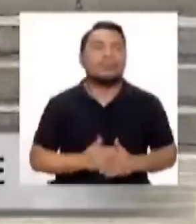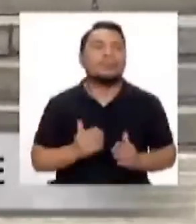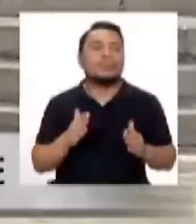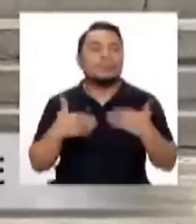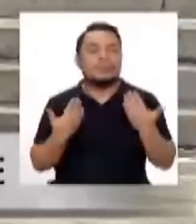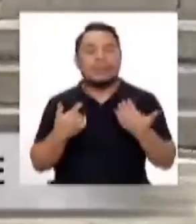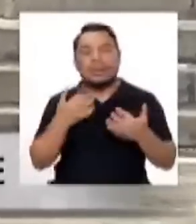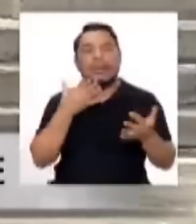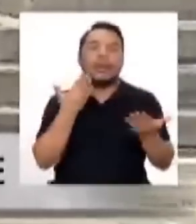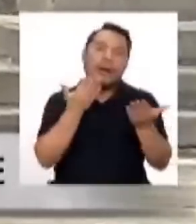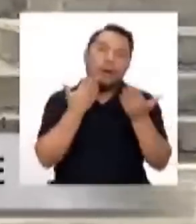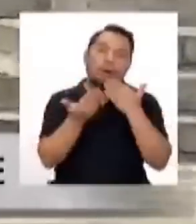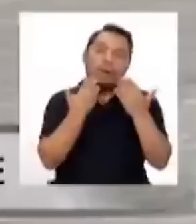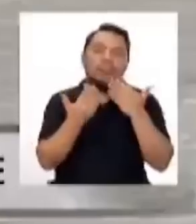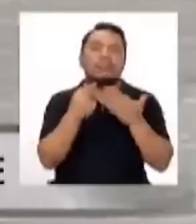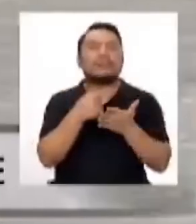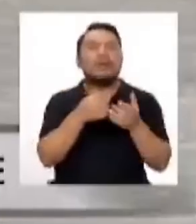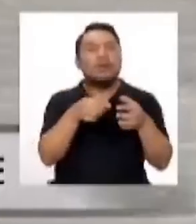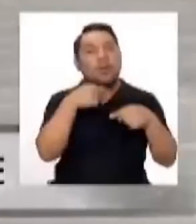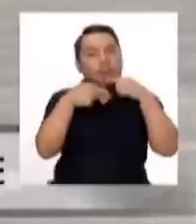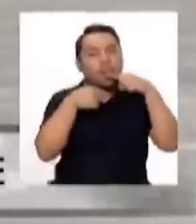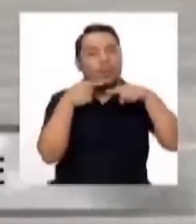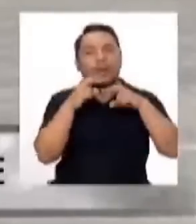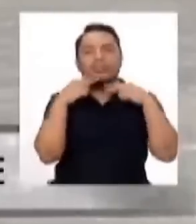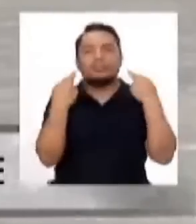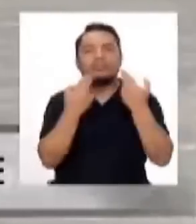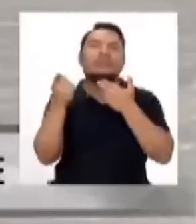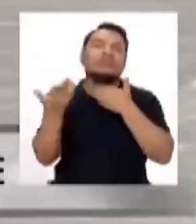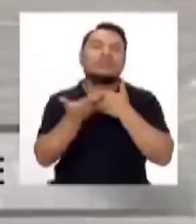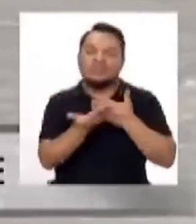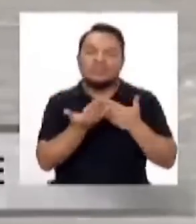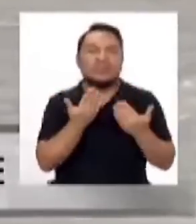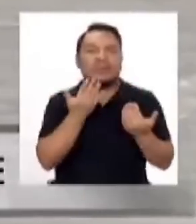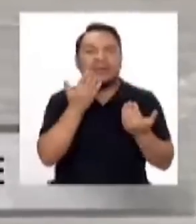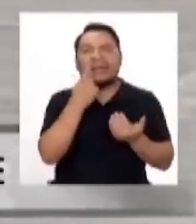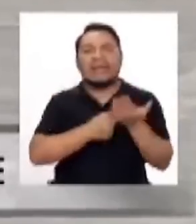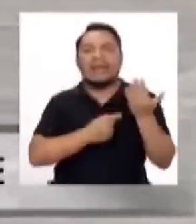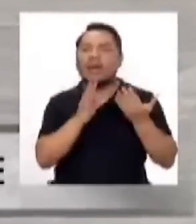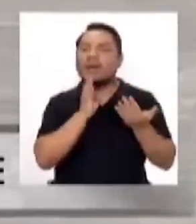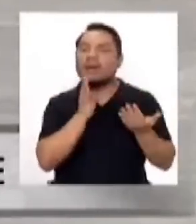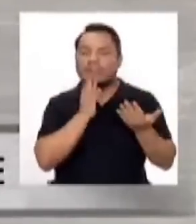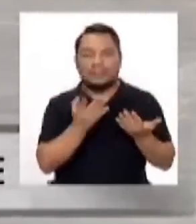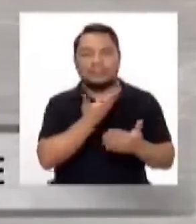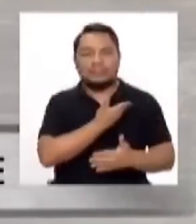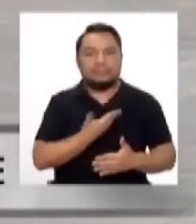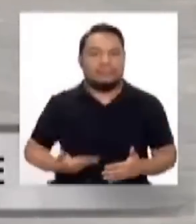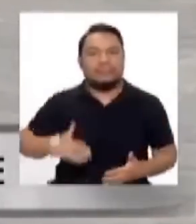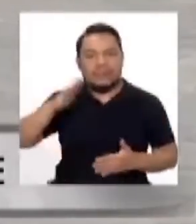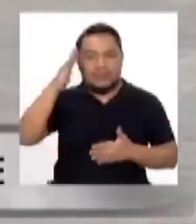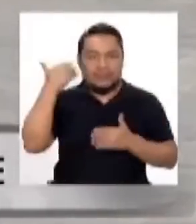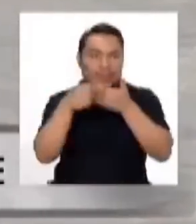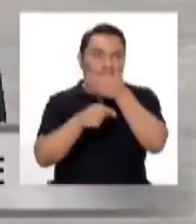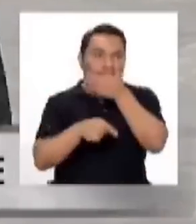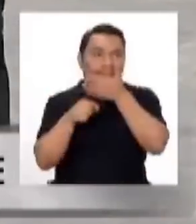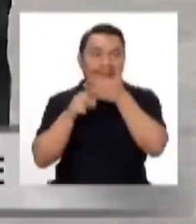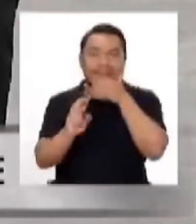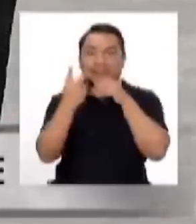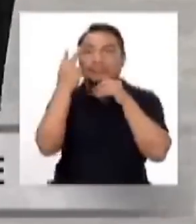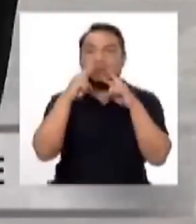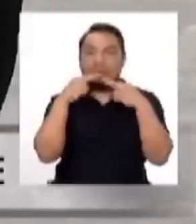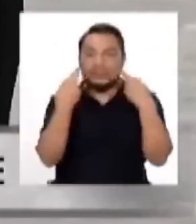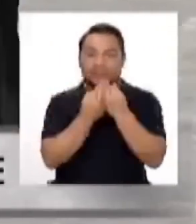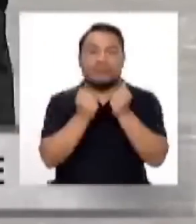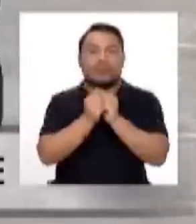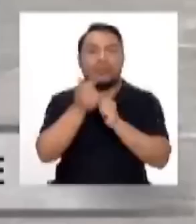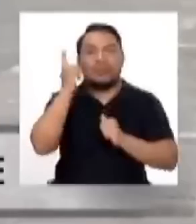dar detalles sobre la reunión que han sostenido con la presidenta Dina Boluarte. Hay que señalar que esta es la segunda reunión con